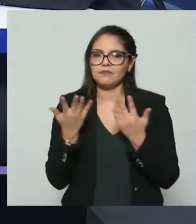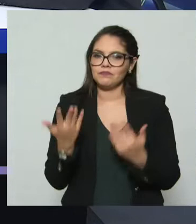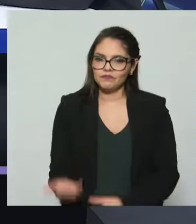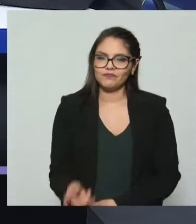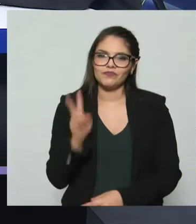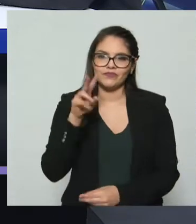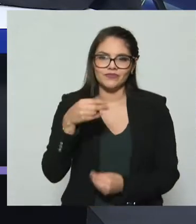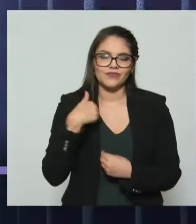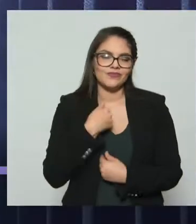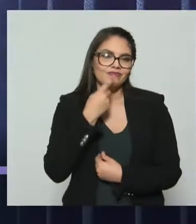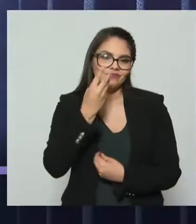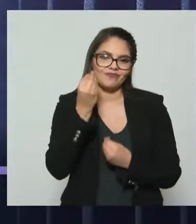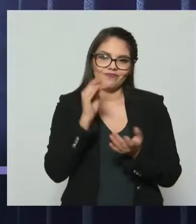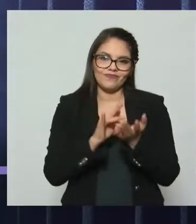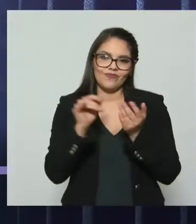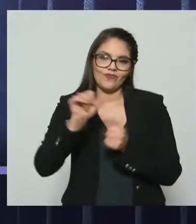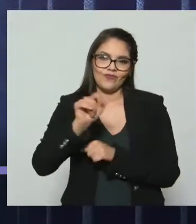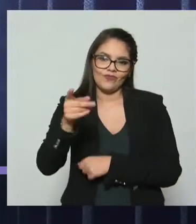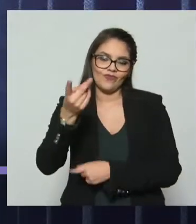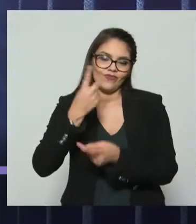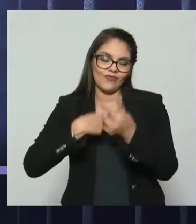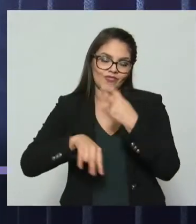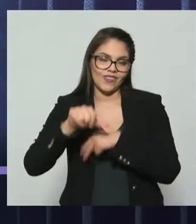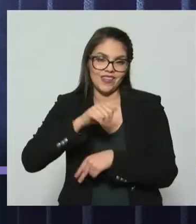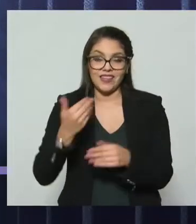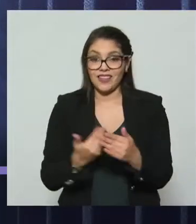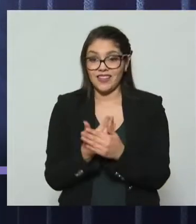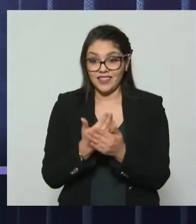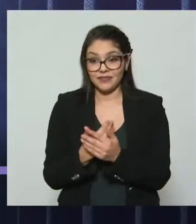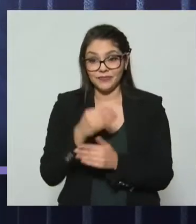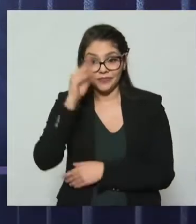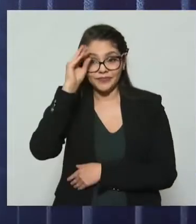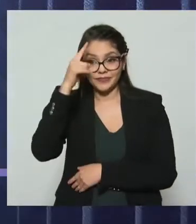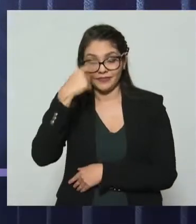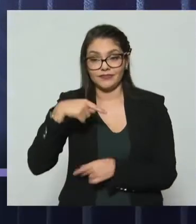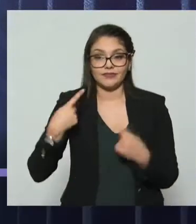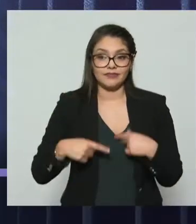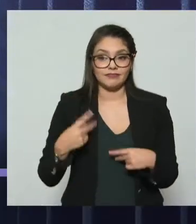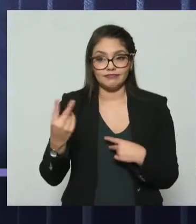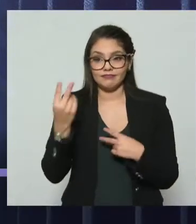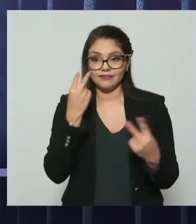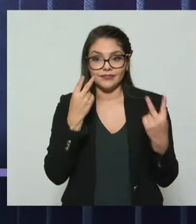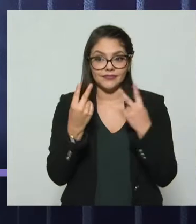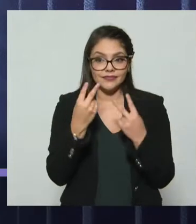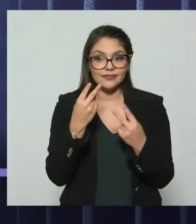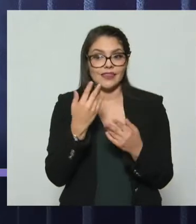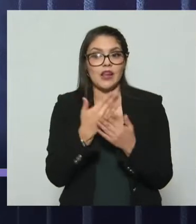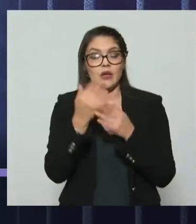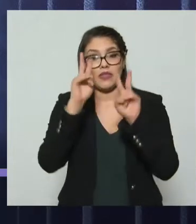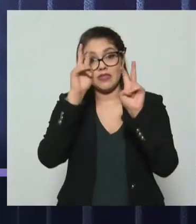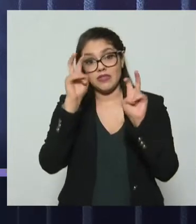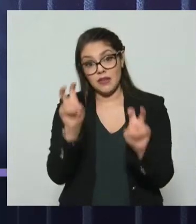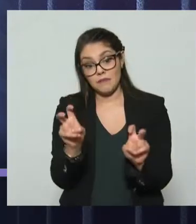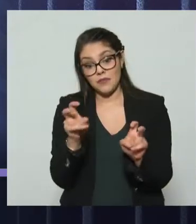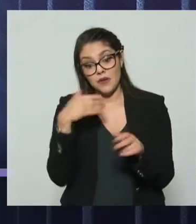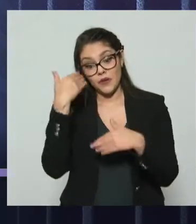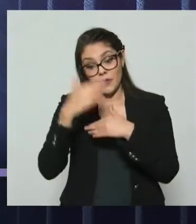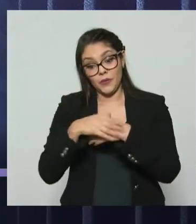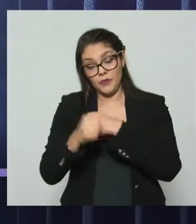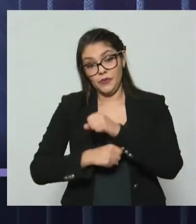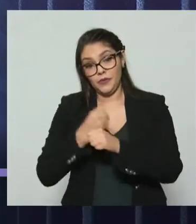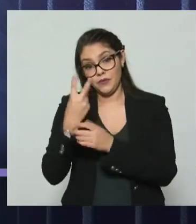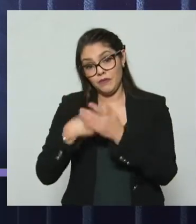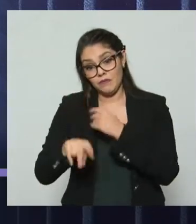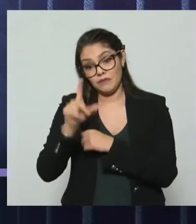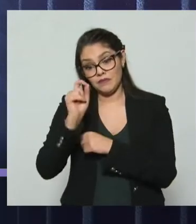hayan estado presentes esta mañana en vivo para nuestro público de Capital 21 con esta agenda pues impresionante. Son más de